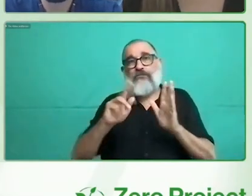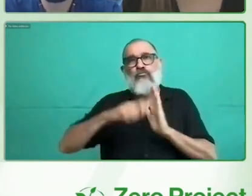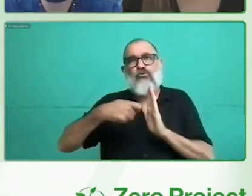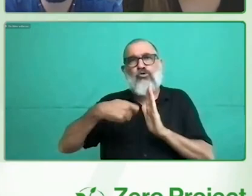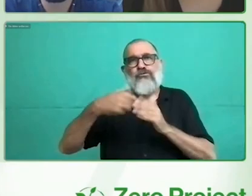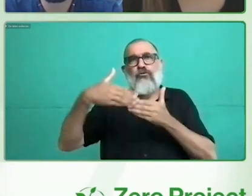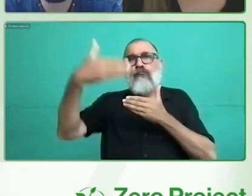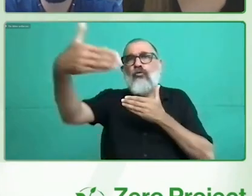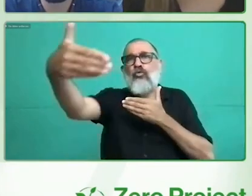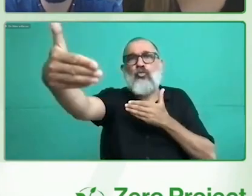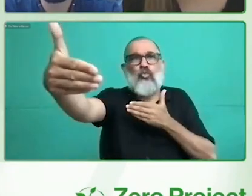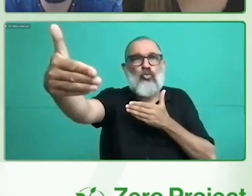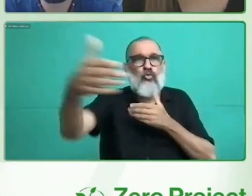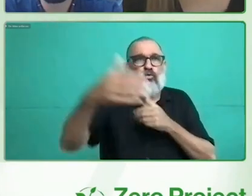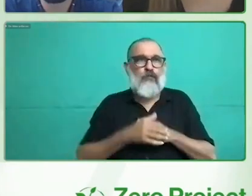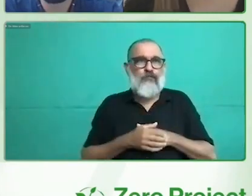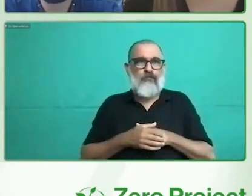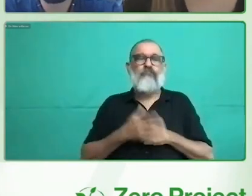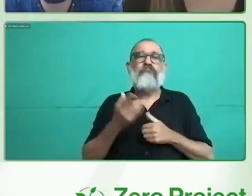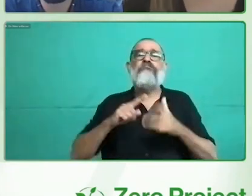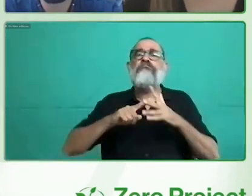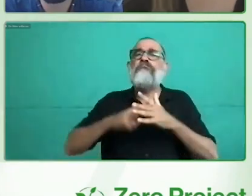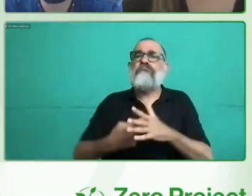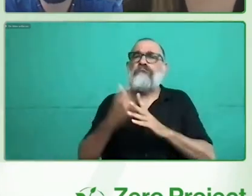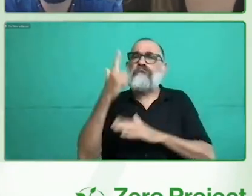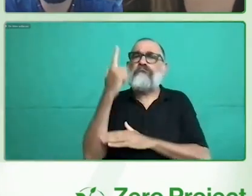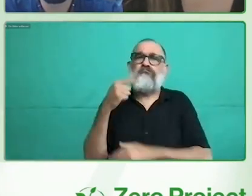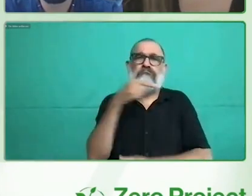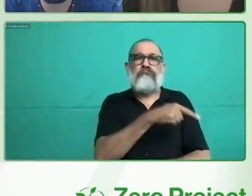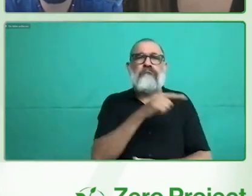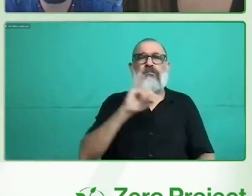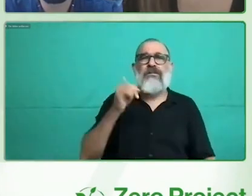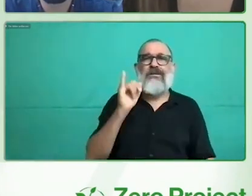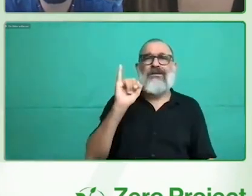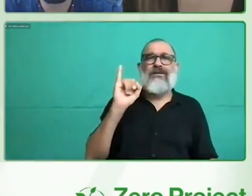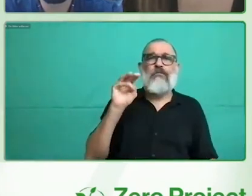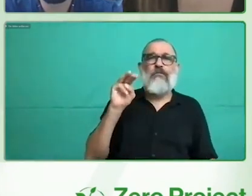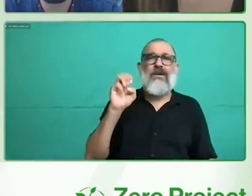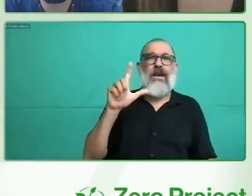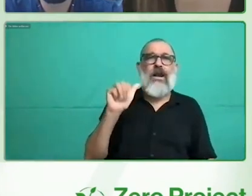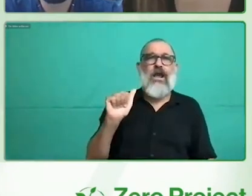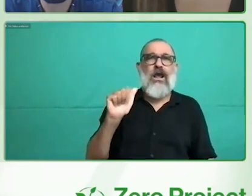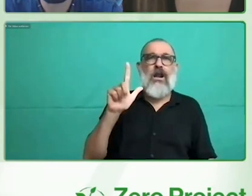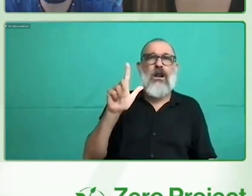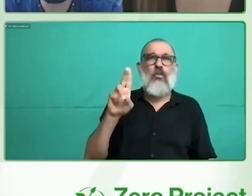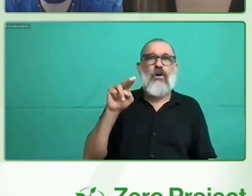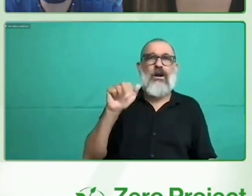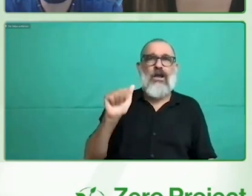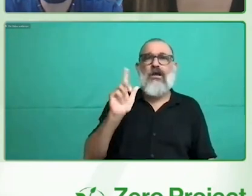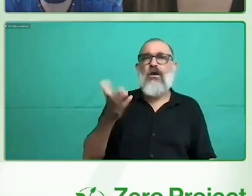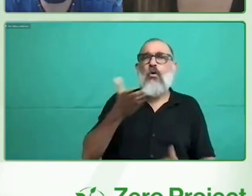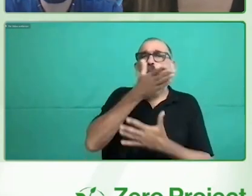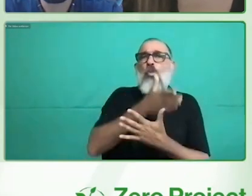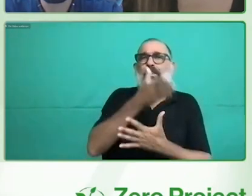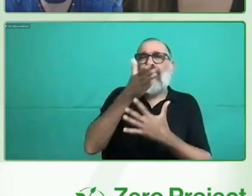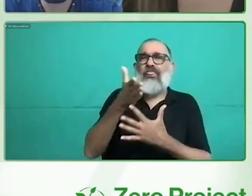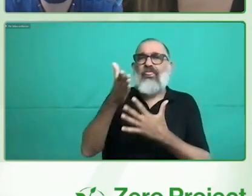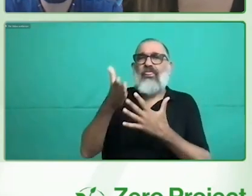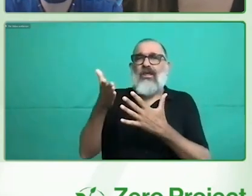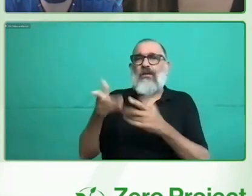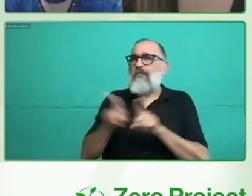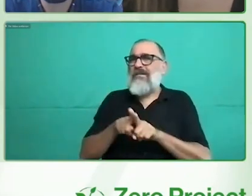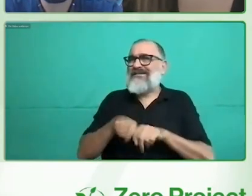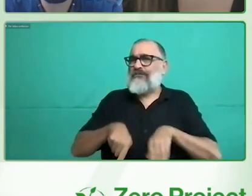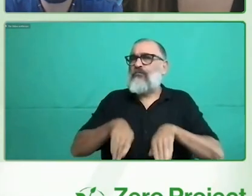Gracias, Tania. Creo que todas las iniciativas que hoy día se presentaron tienen